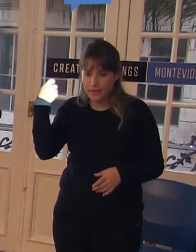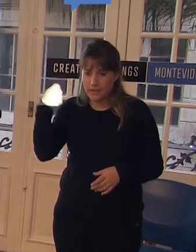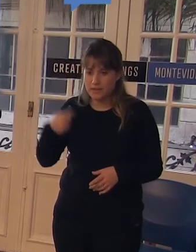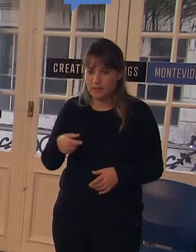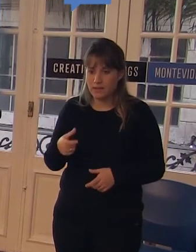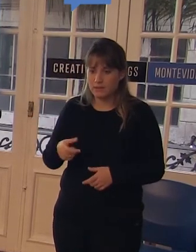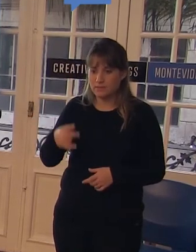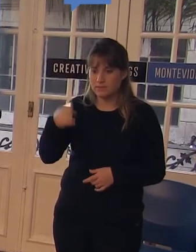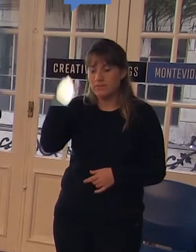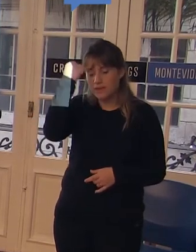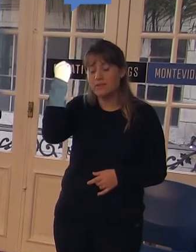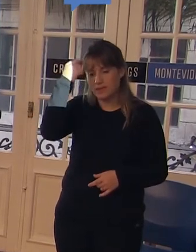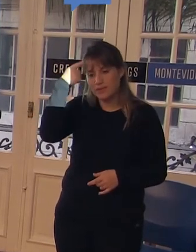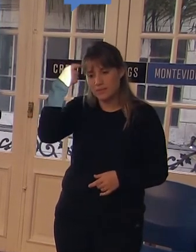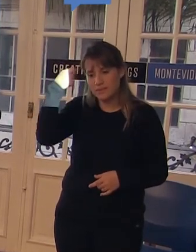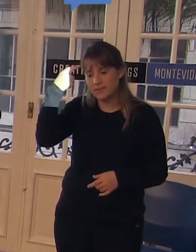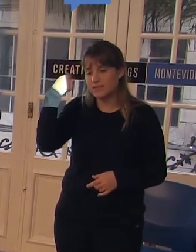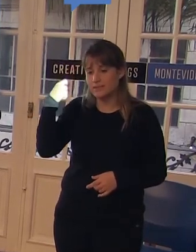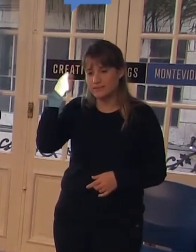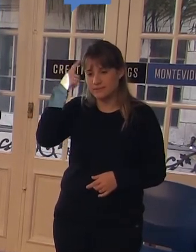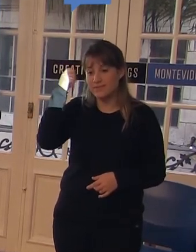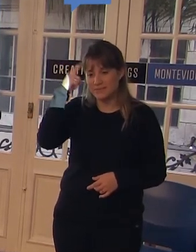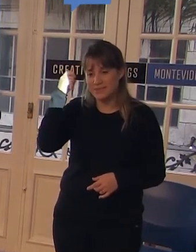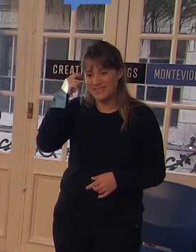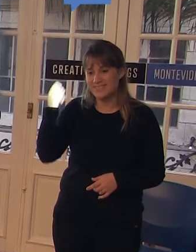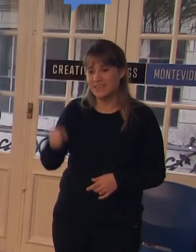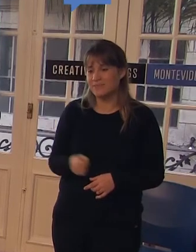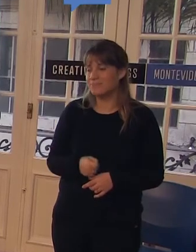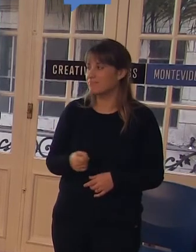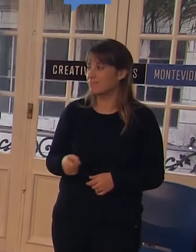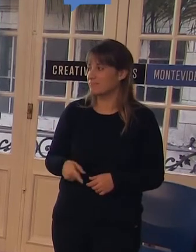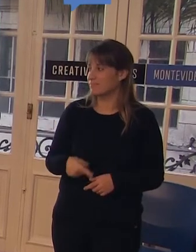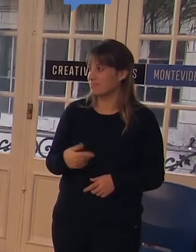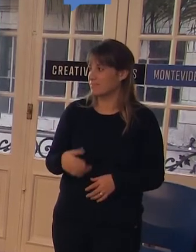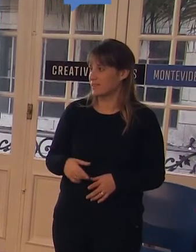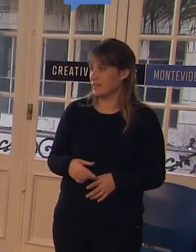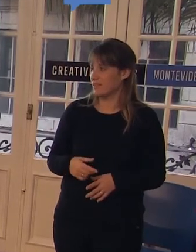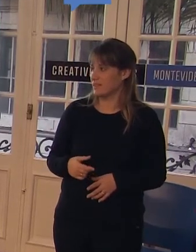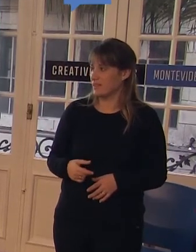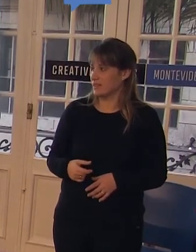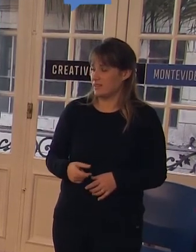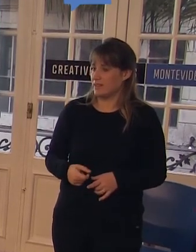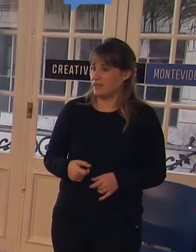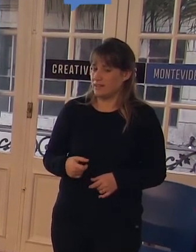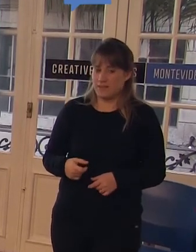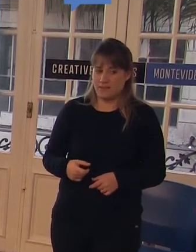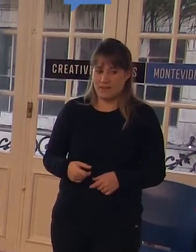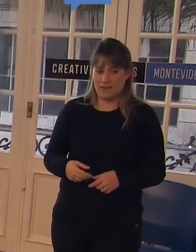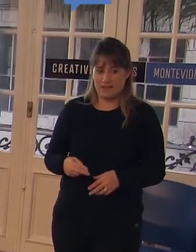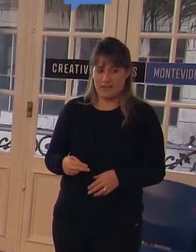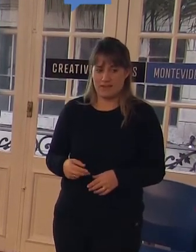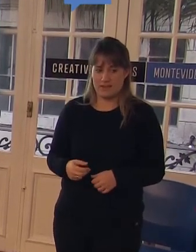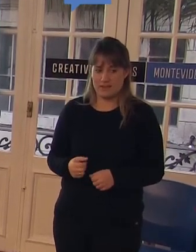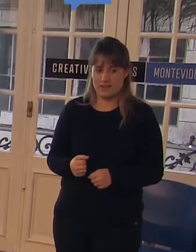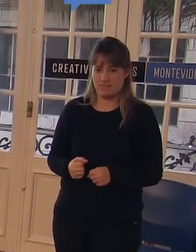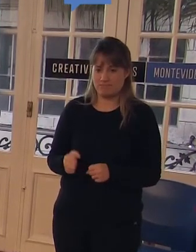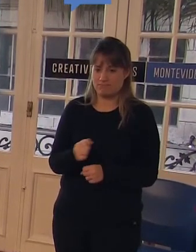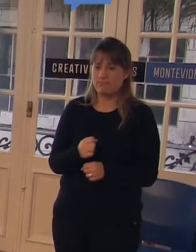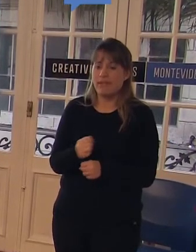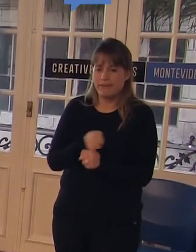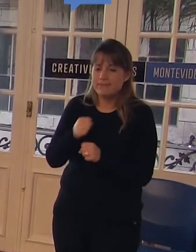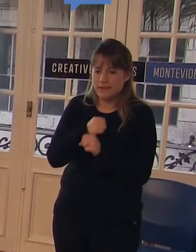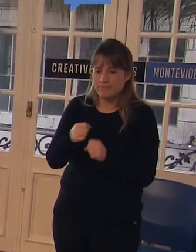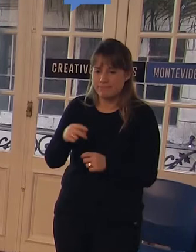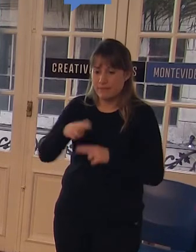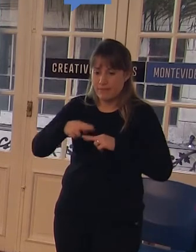tanto sea en una plataforma tecnológica o en un servicio. Entonces, nosotros venimos a